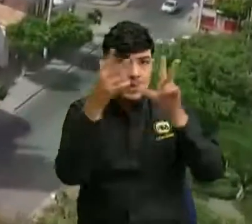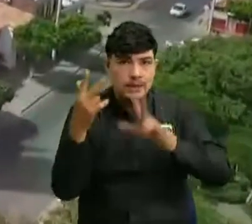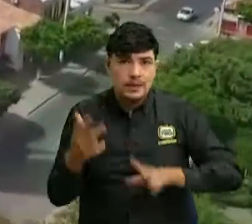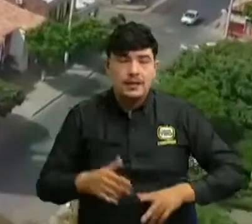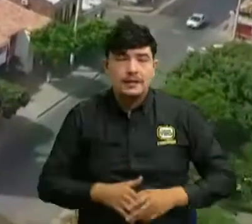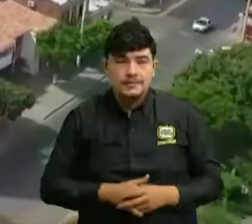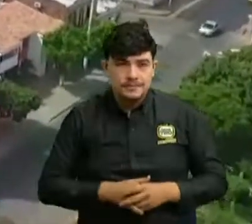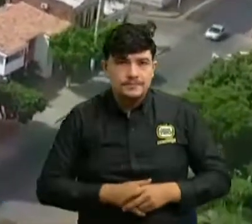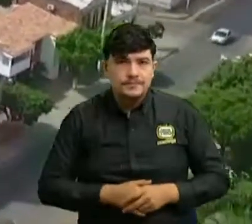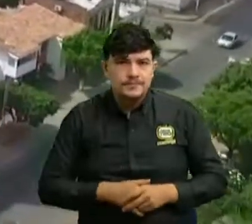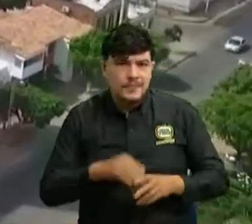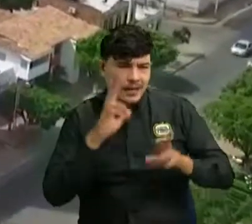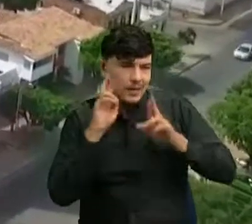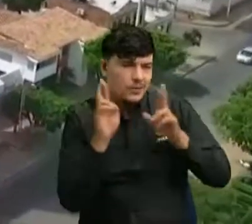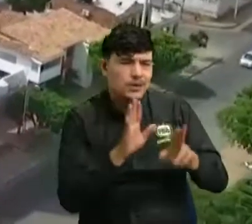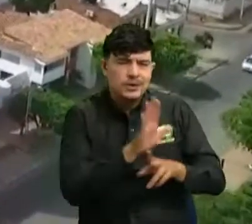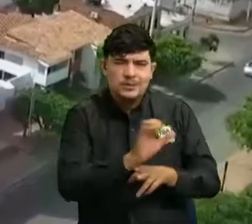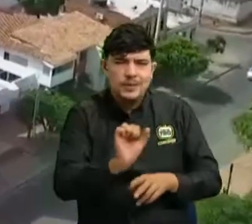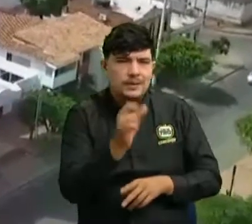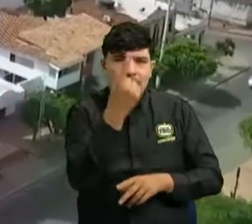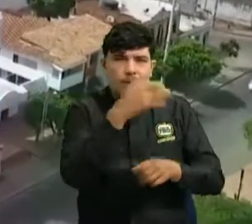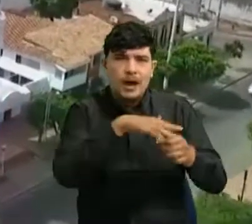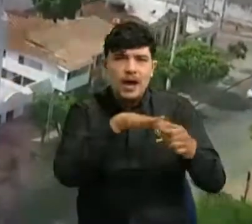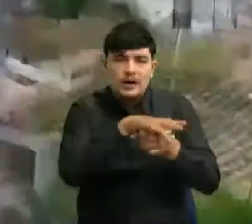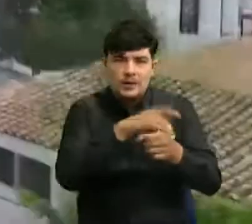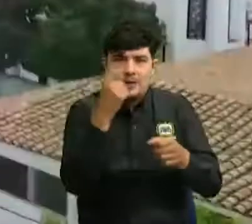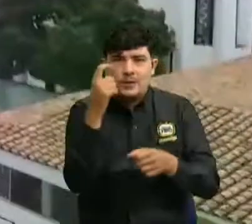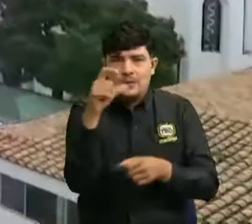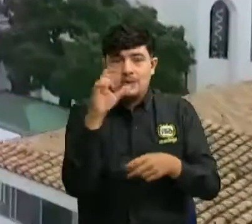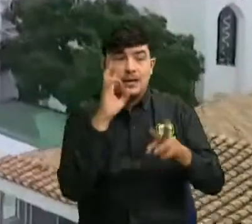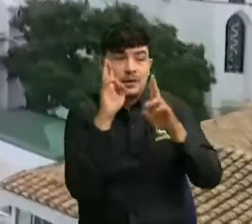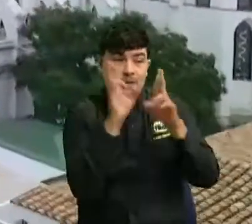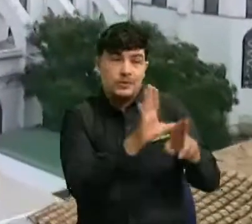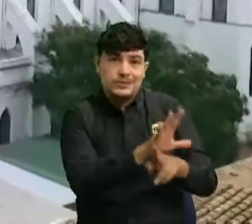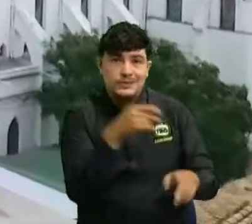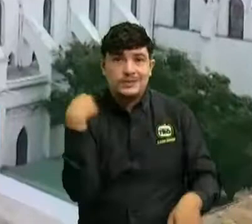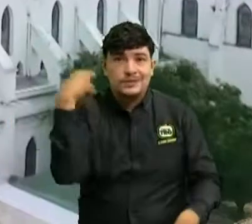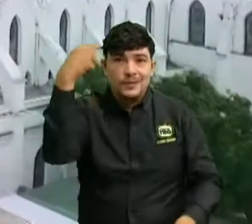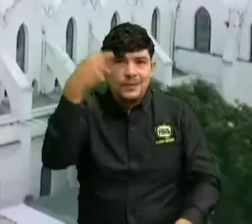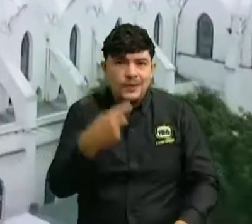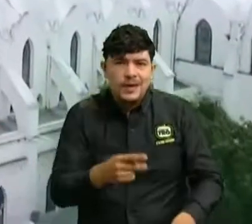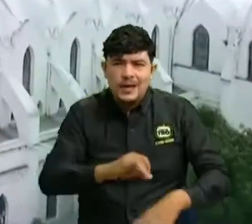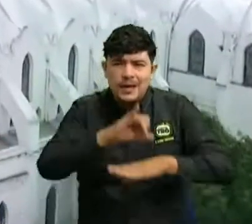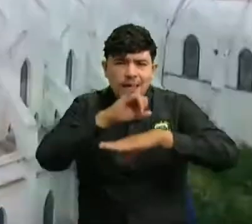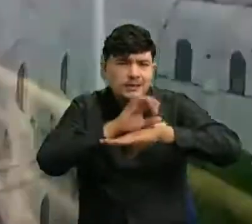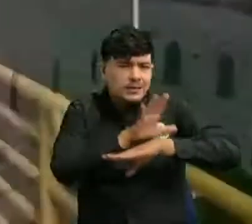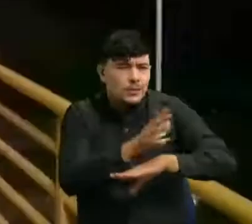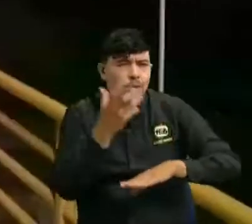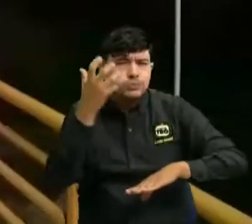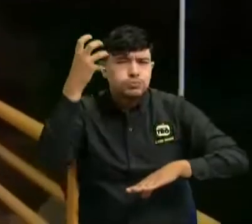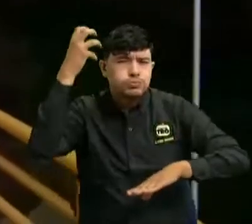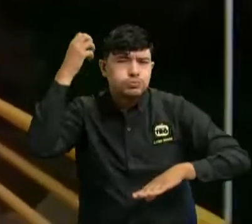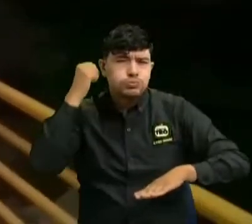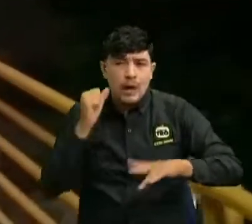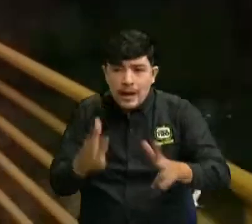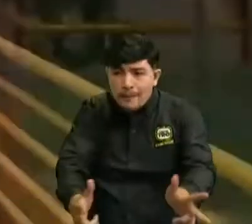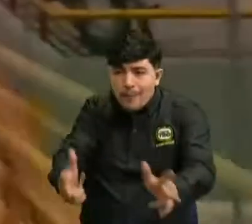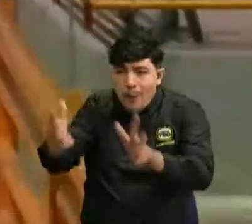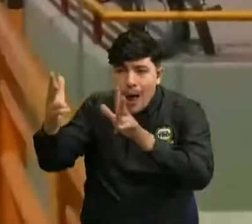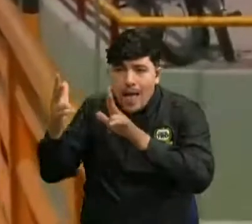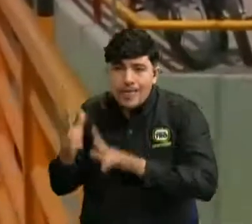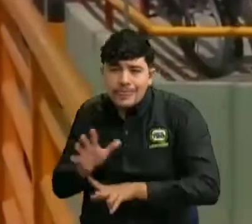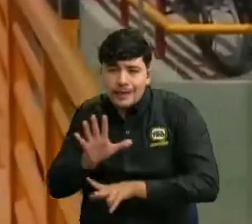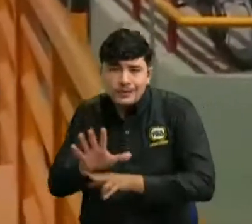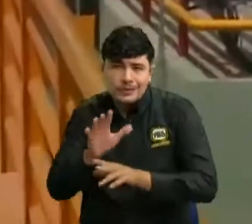de Cúcuta, resaltando aún más su valor en la historia de la Perla del Norte, pues la iglesia es la más antigua y el puente es una de las obras